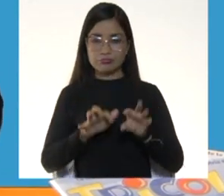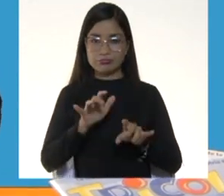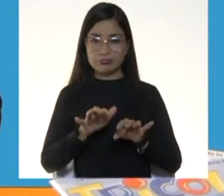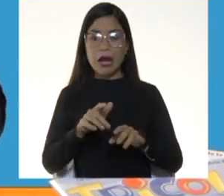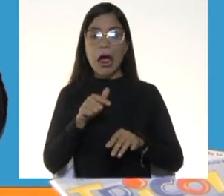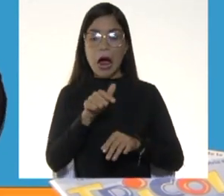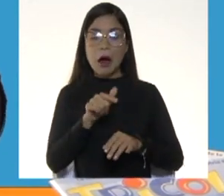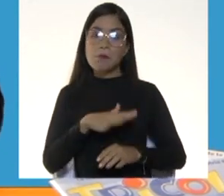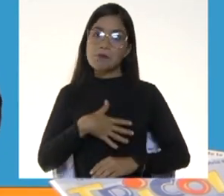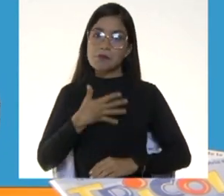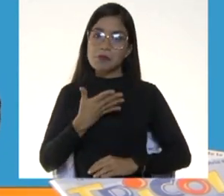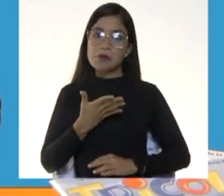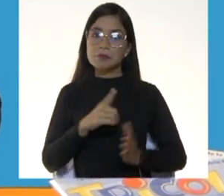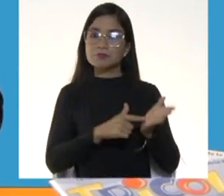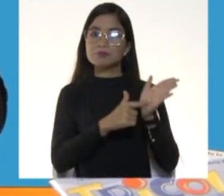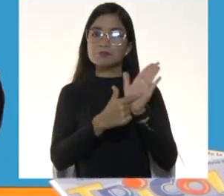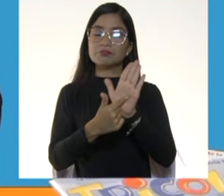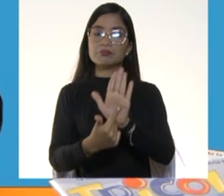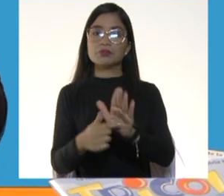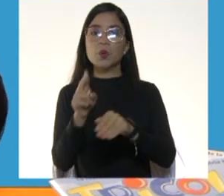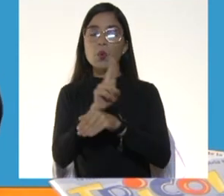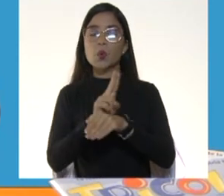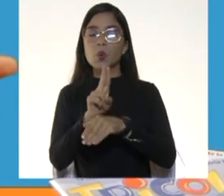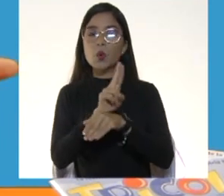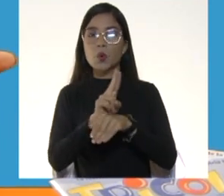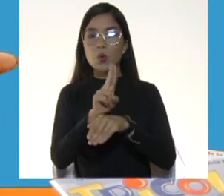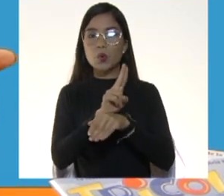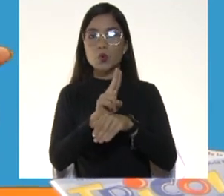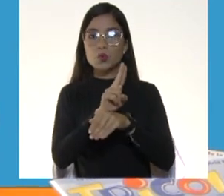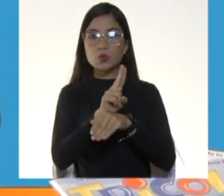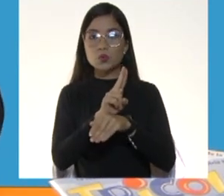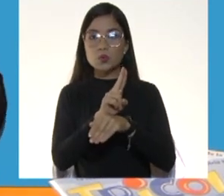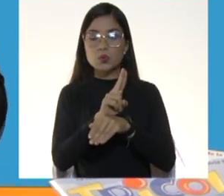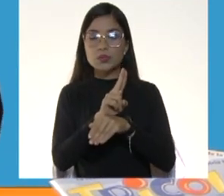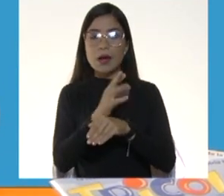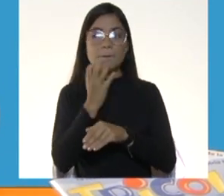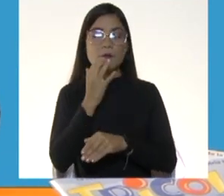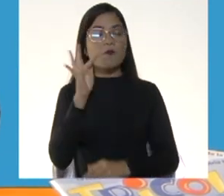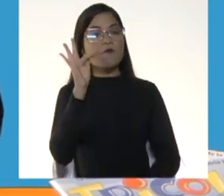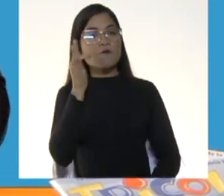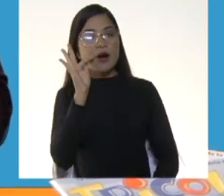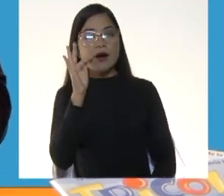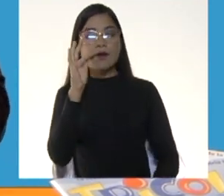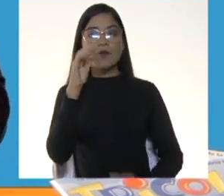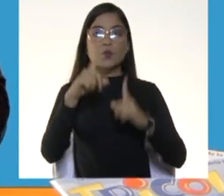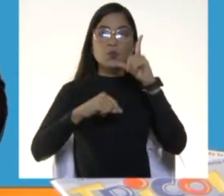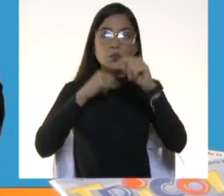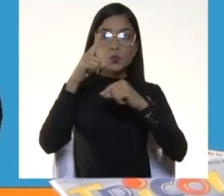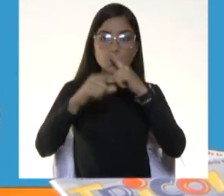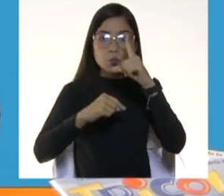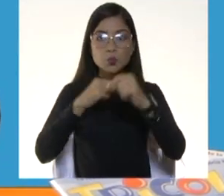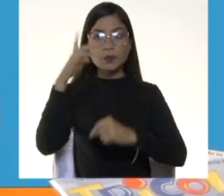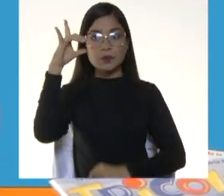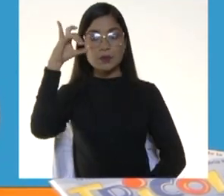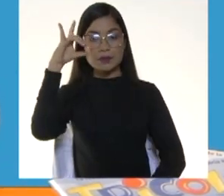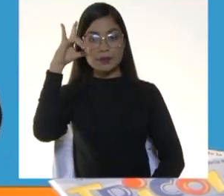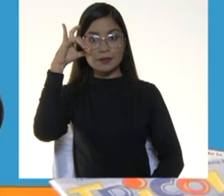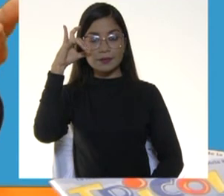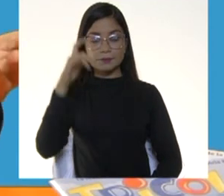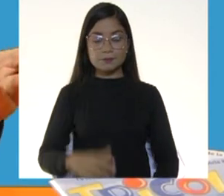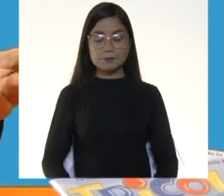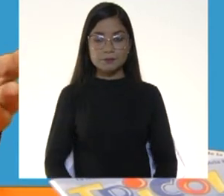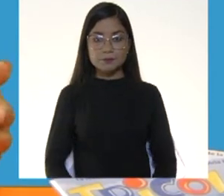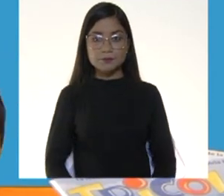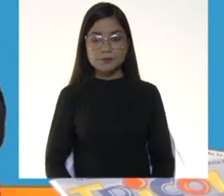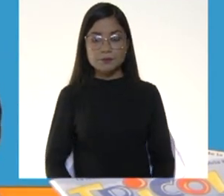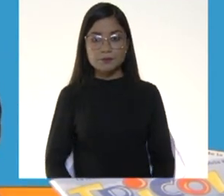a través de la utilización de las redes sociales en esta educación a distancia. Es